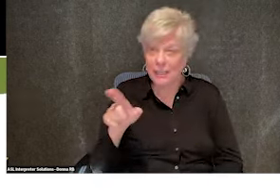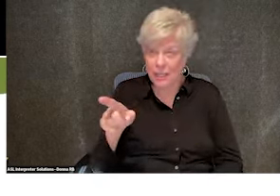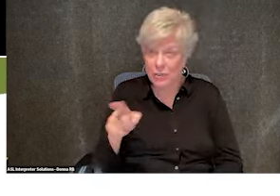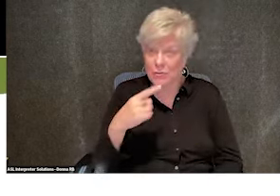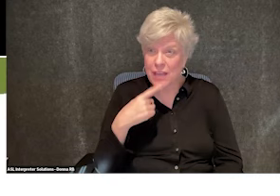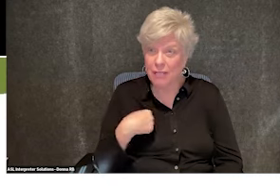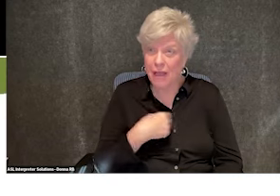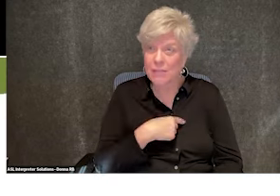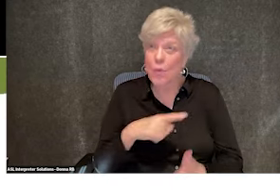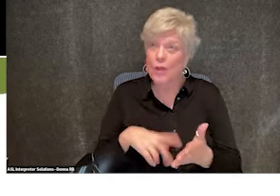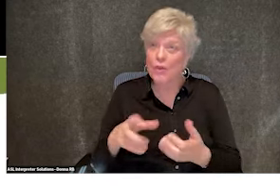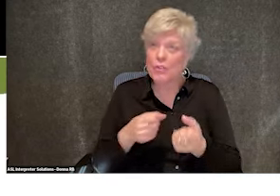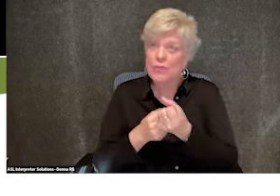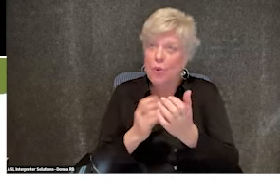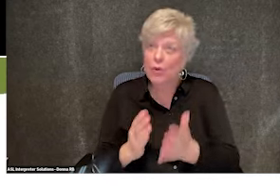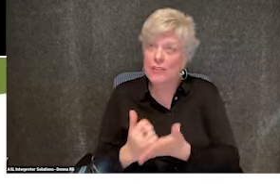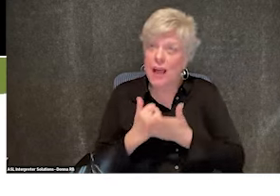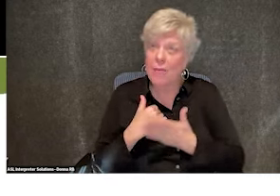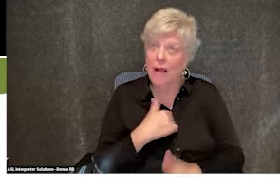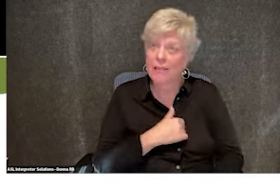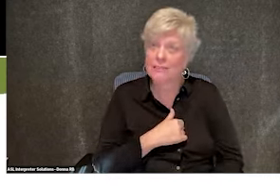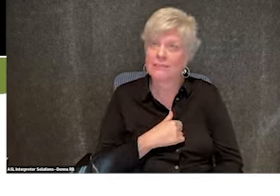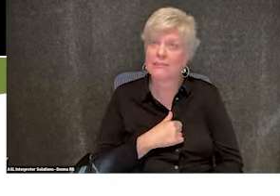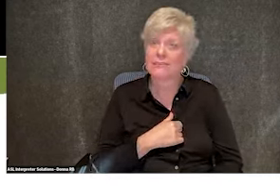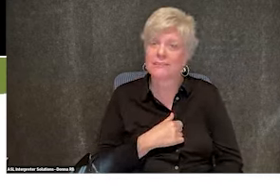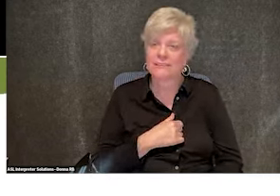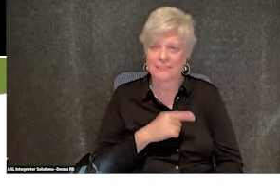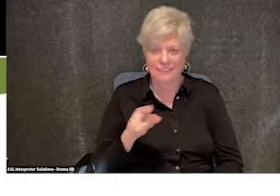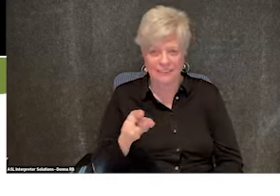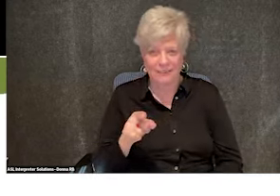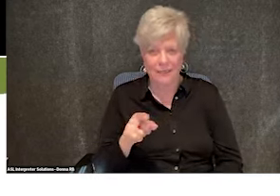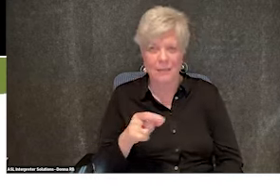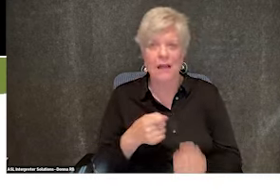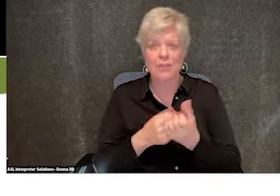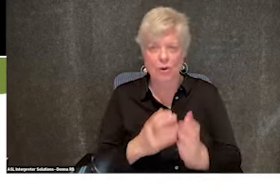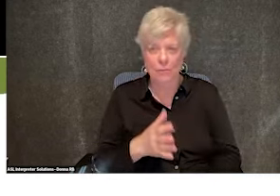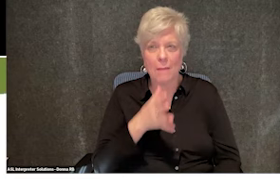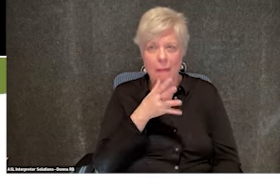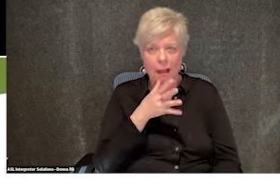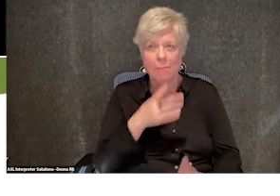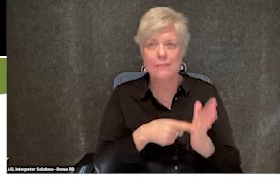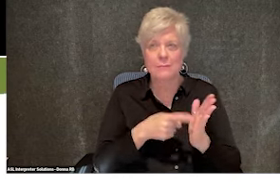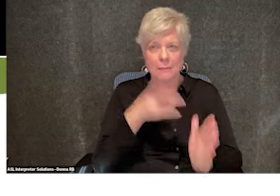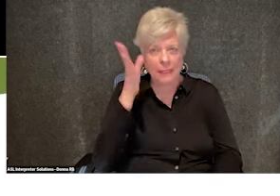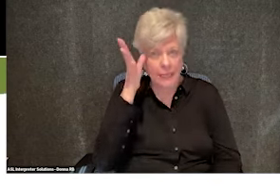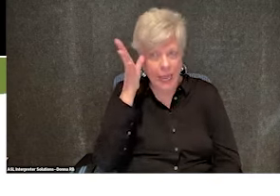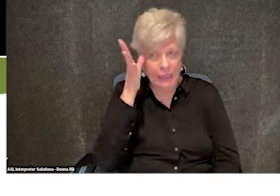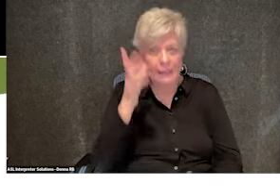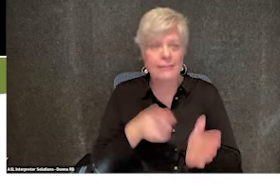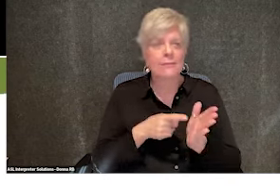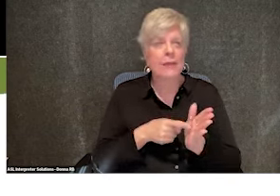mamá me ayuda a pagar mis facturas, mis cuentas, manejar mi cheque, mi pago me ayuda